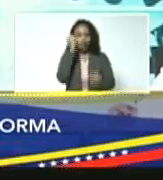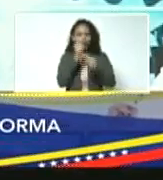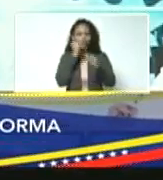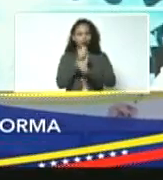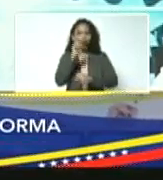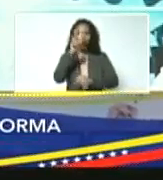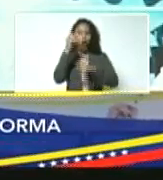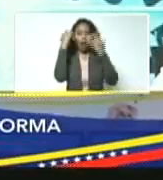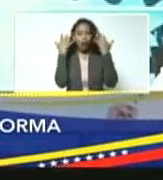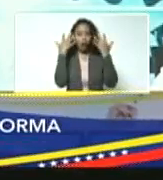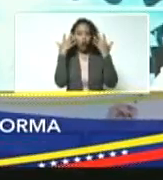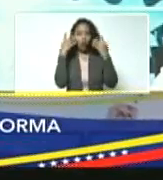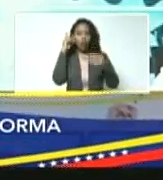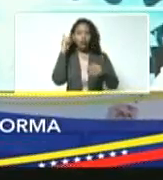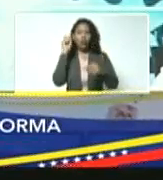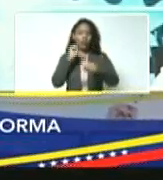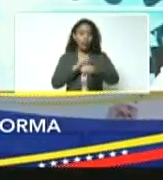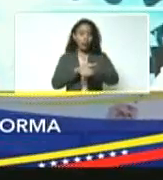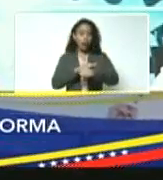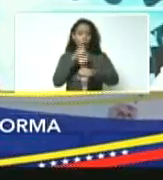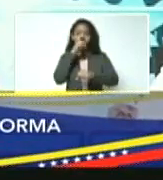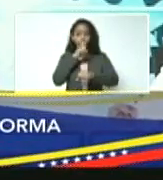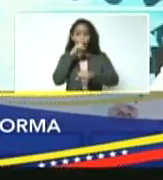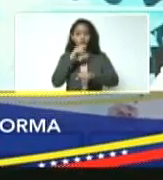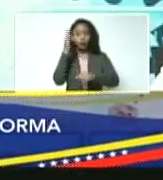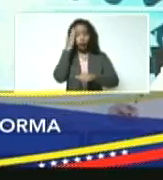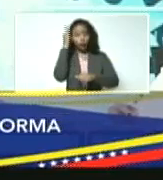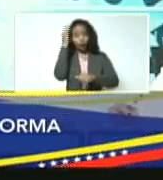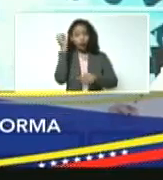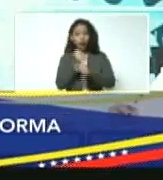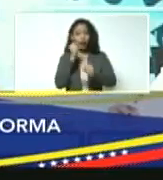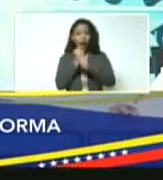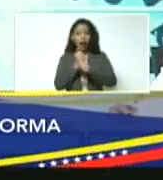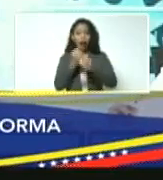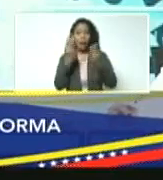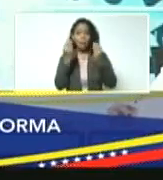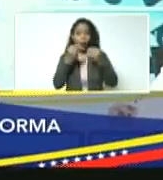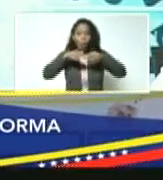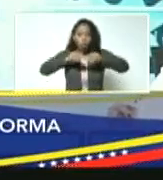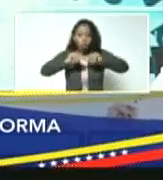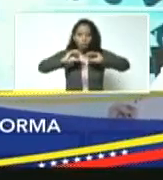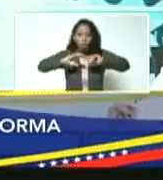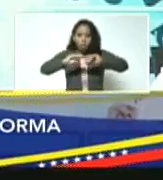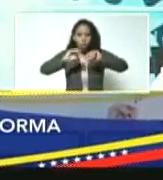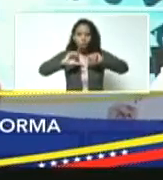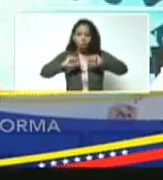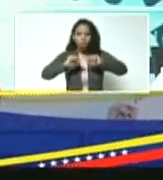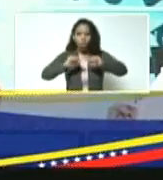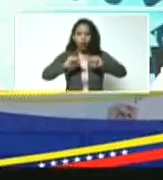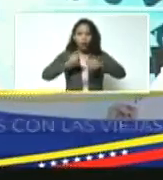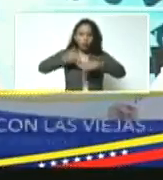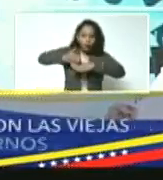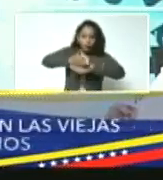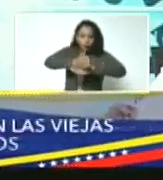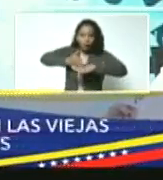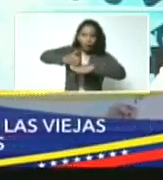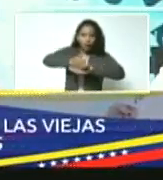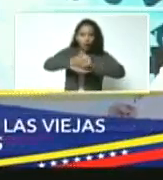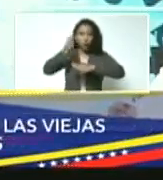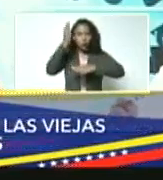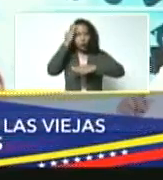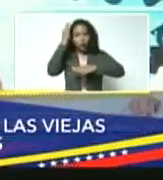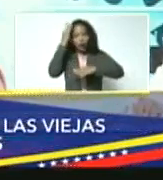dos manos. Desde temprana edad, supiera trabajar la plastilina, supiera trabajar la carpintería, supiera